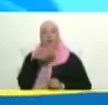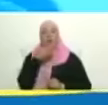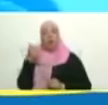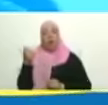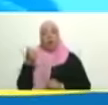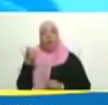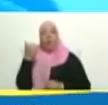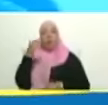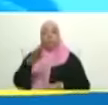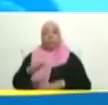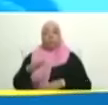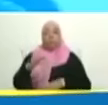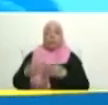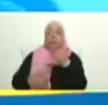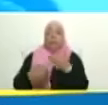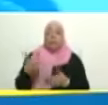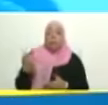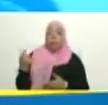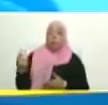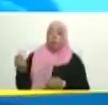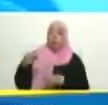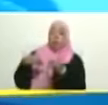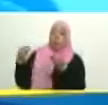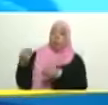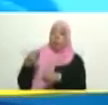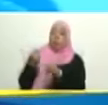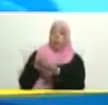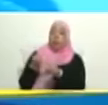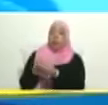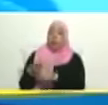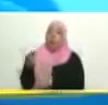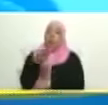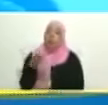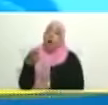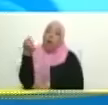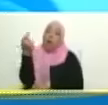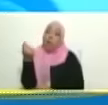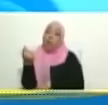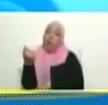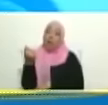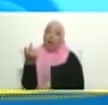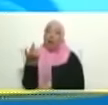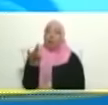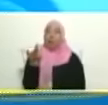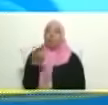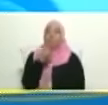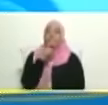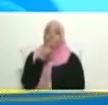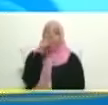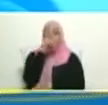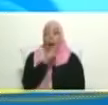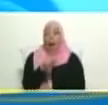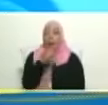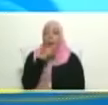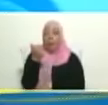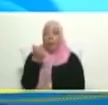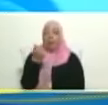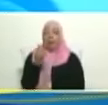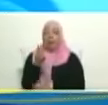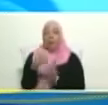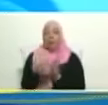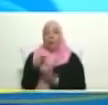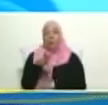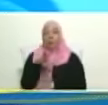mejorando paso a paso la economía, el ingreso, un churupito por aquí, un churupito por allá, año por año mejorando